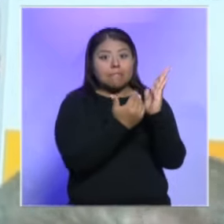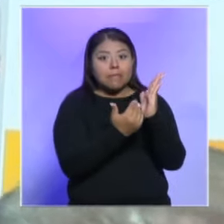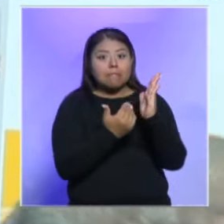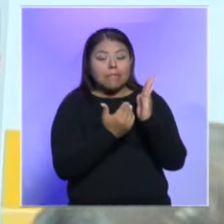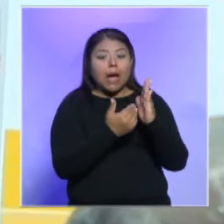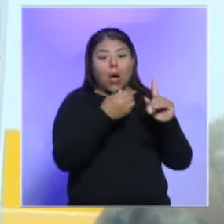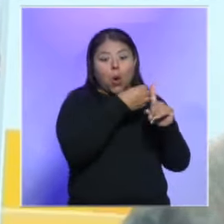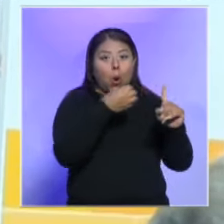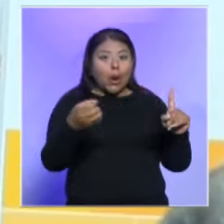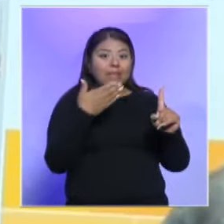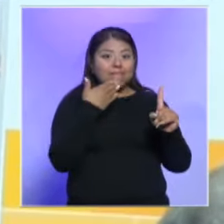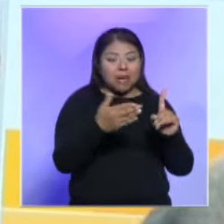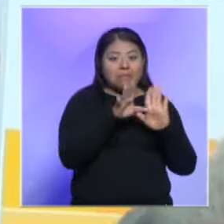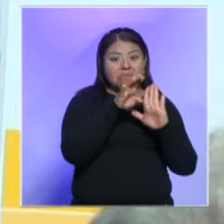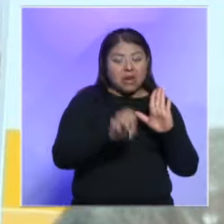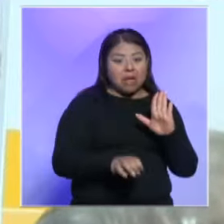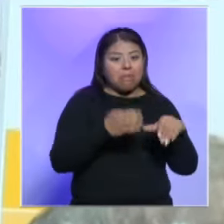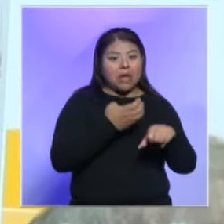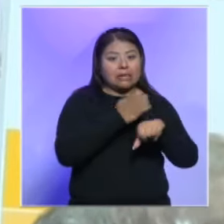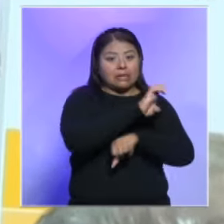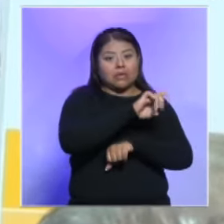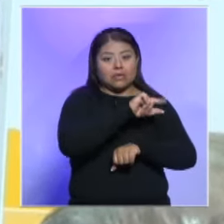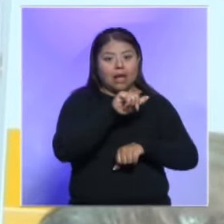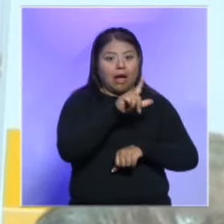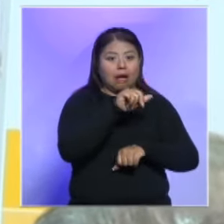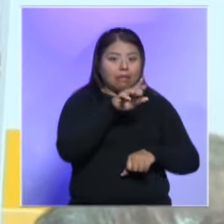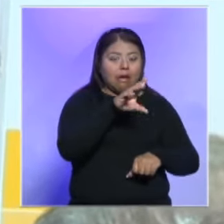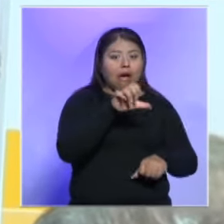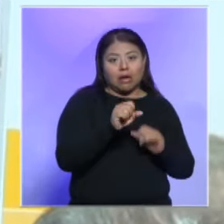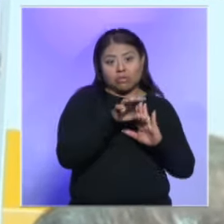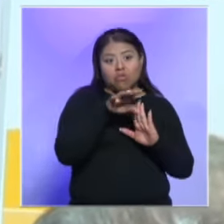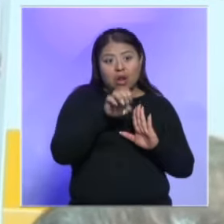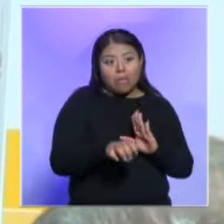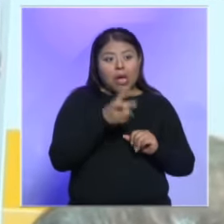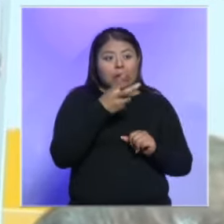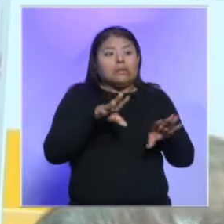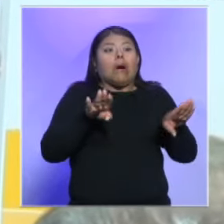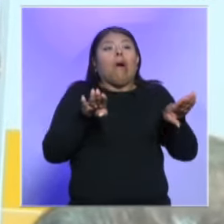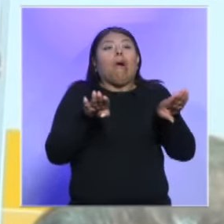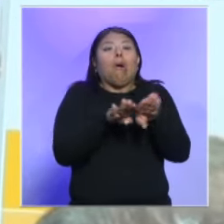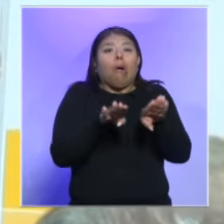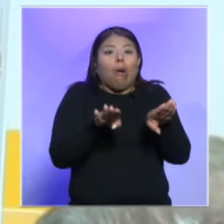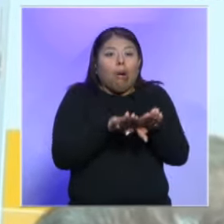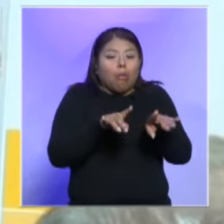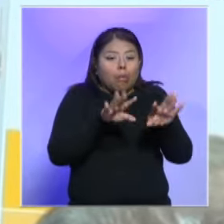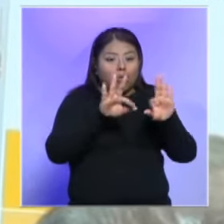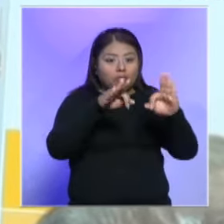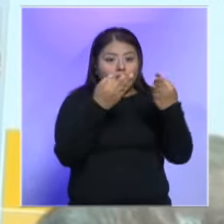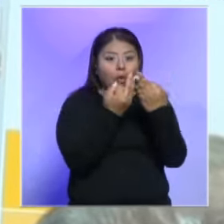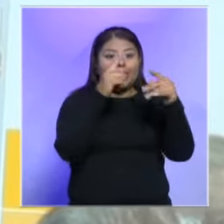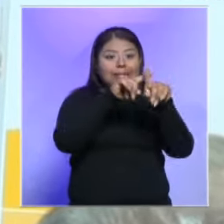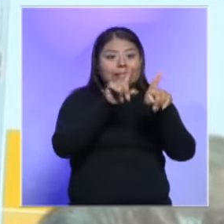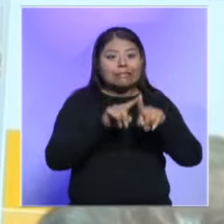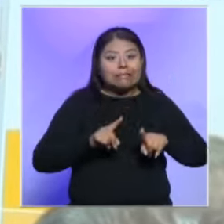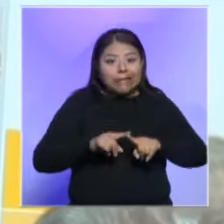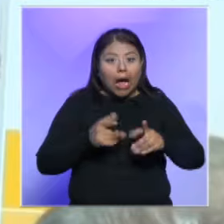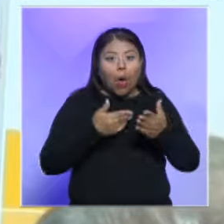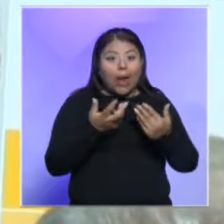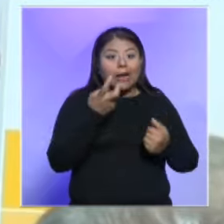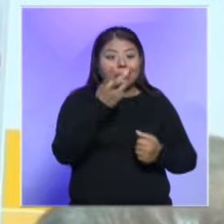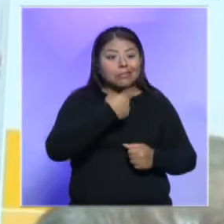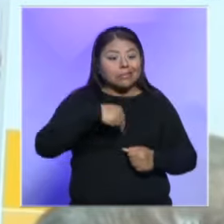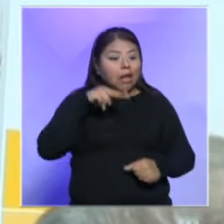independientes, Zacatecas, por ejemplo, para poder dar cauce a esto que ya estaba en la Constitución y que, como vemos muchas veces en